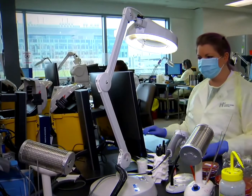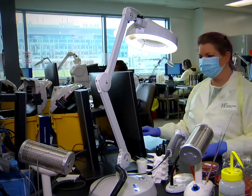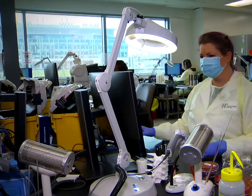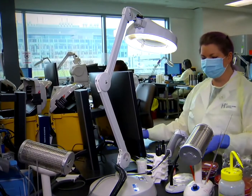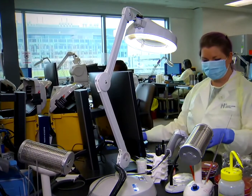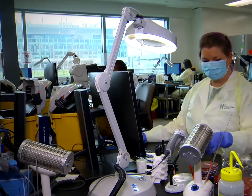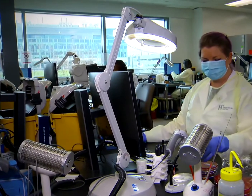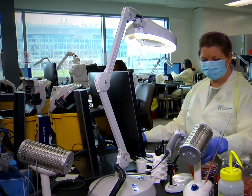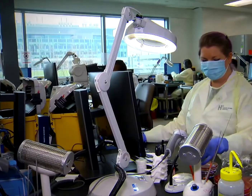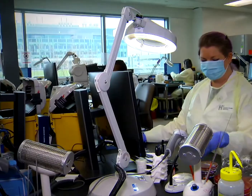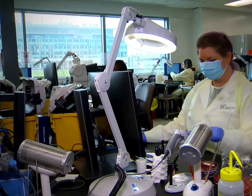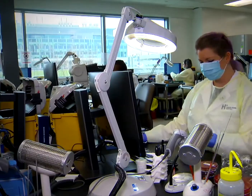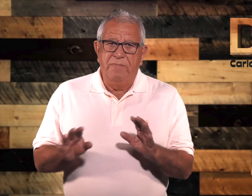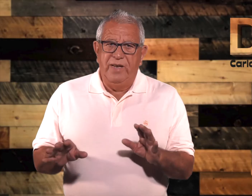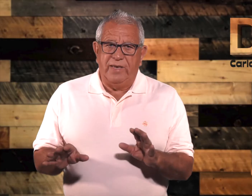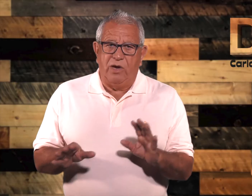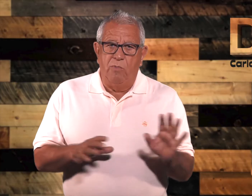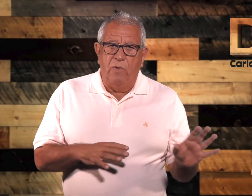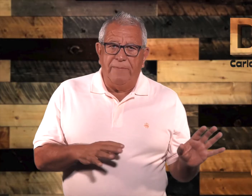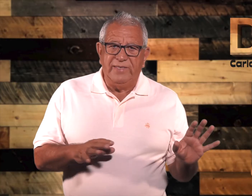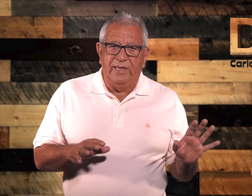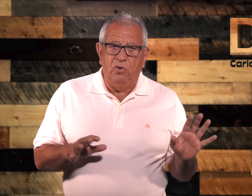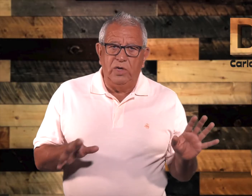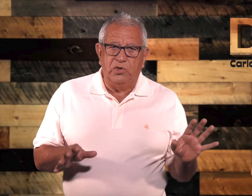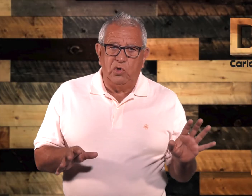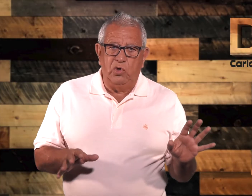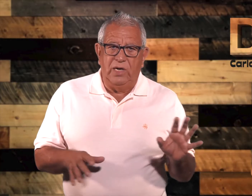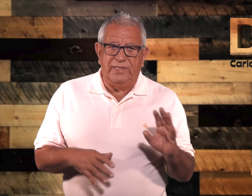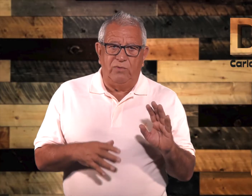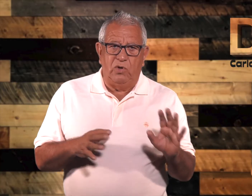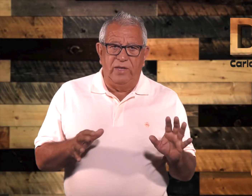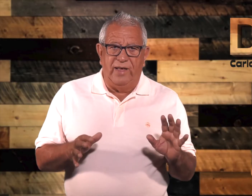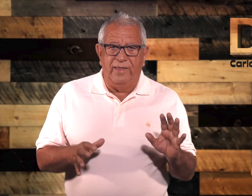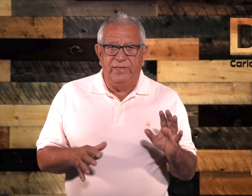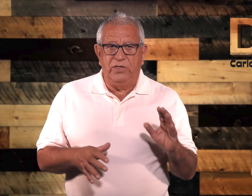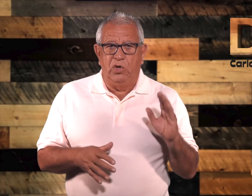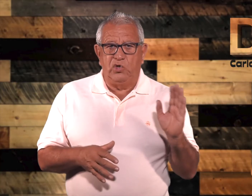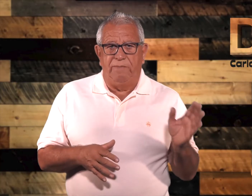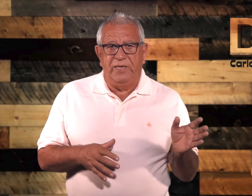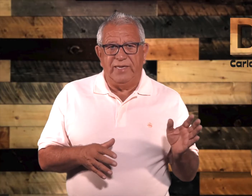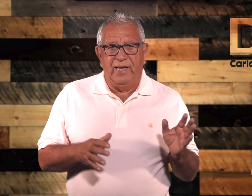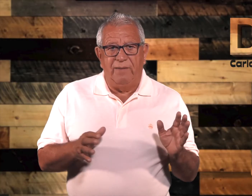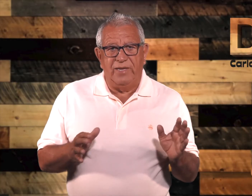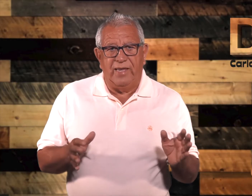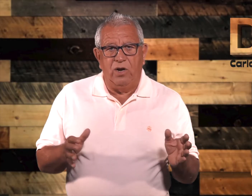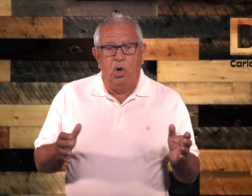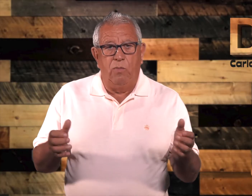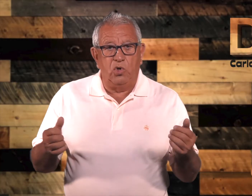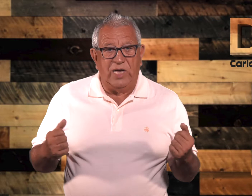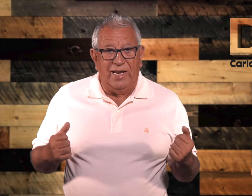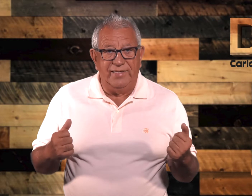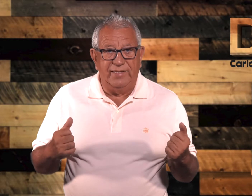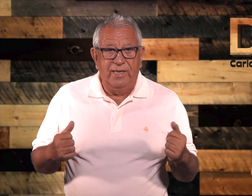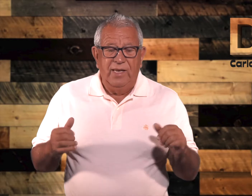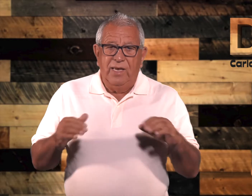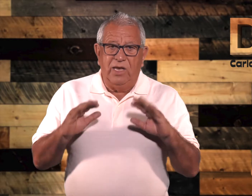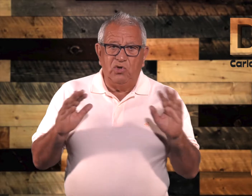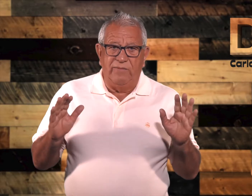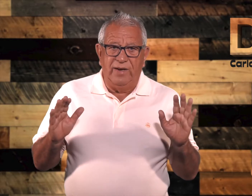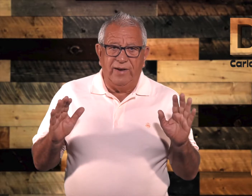con más urgencia pues mire que como va pasando eso las autoridades nos empiezan a apretar los bozales